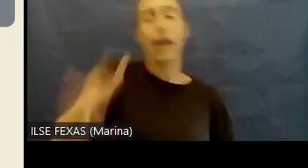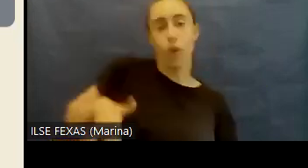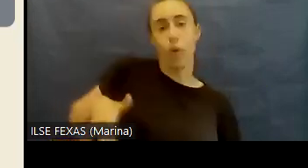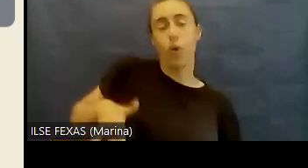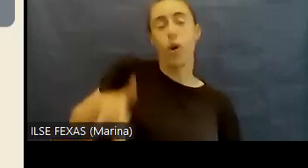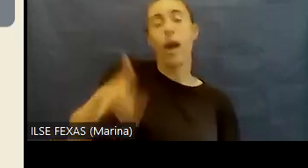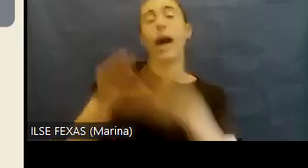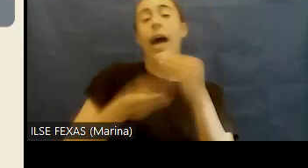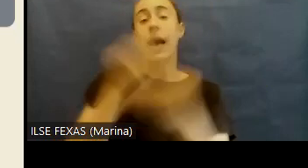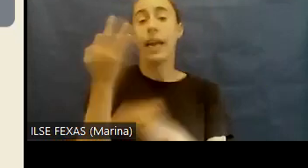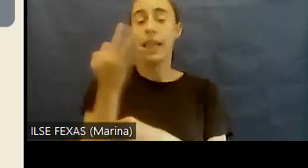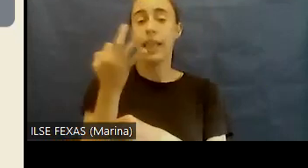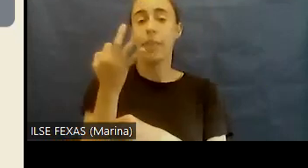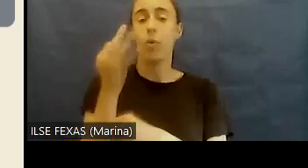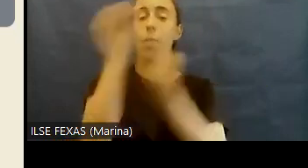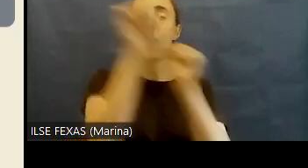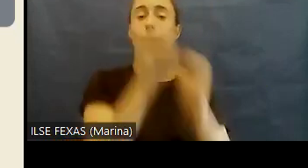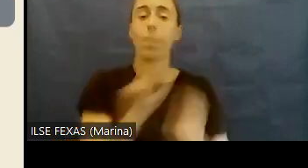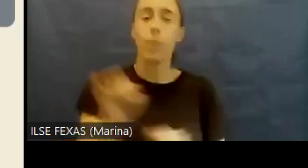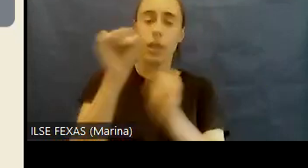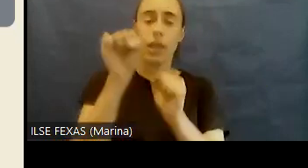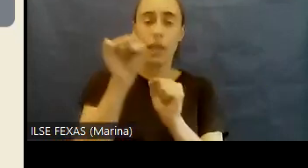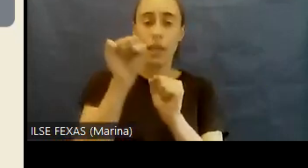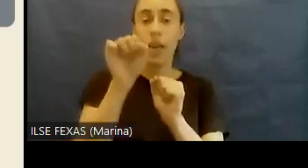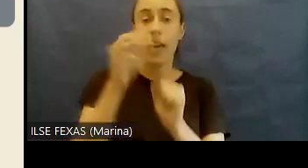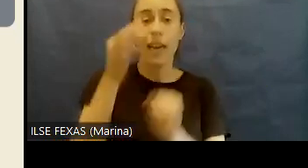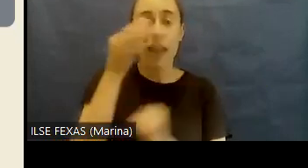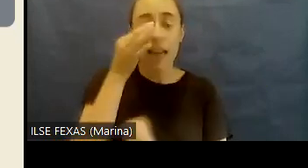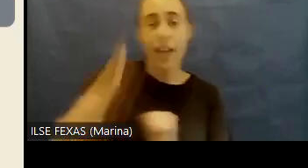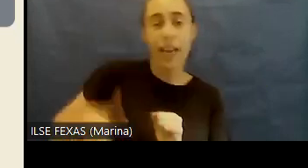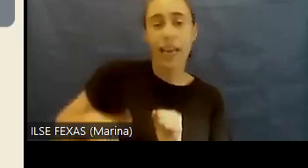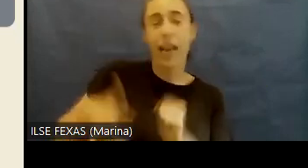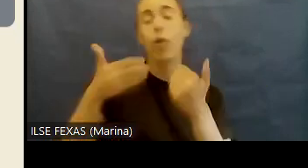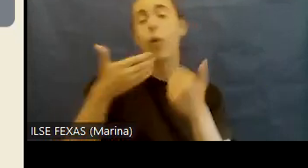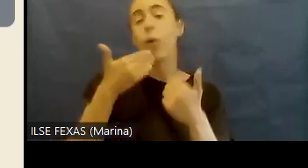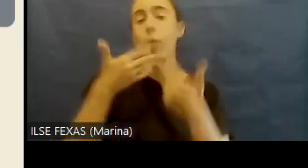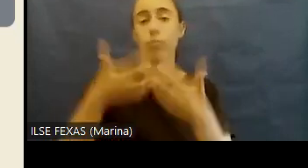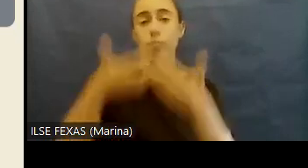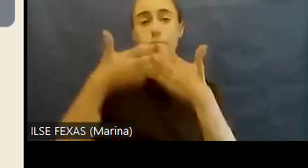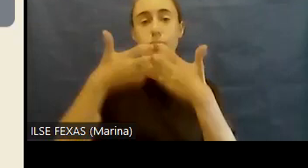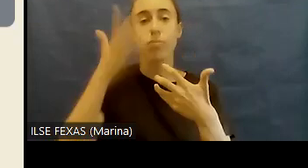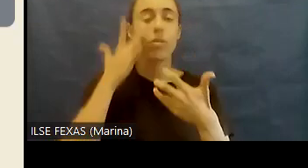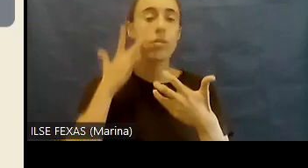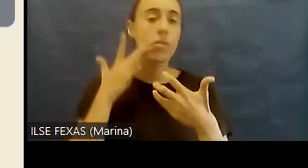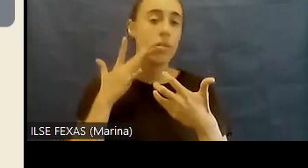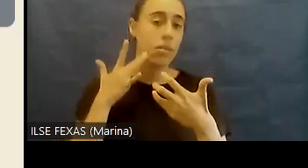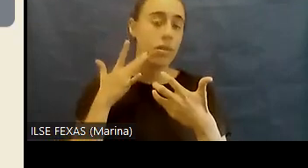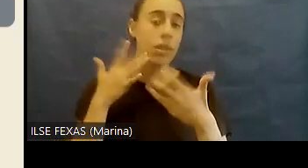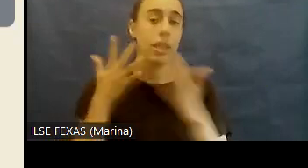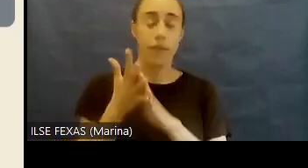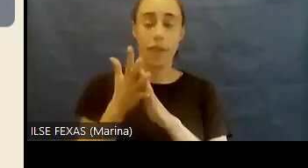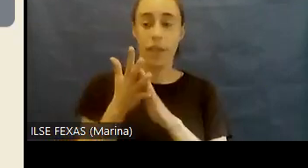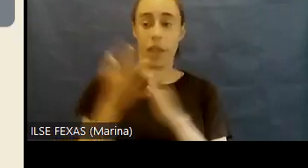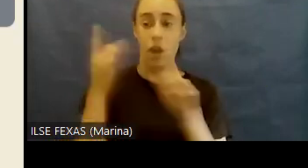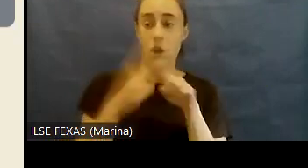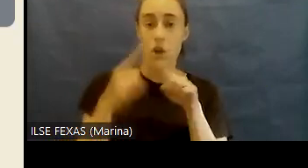proteger su función. Pensad que el hígado en realidad es la depuradora del organismo, de manera que por allí pasan todos los tóxicos, todos